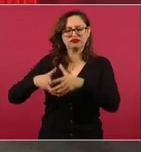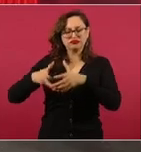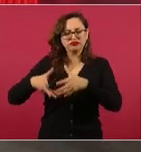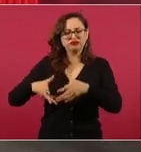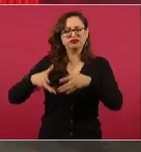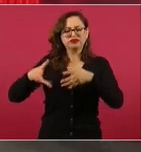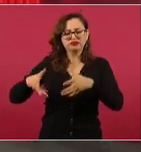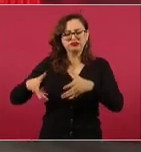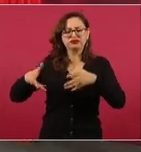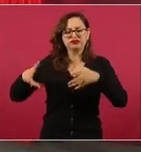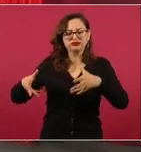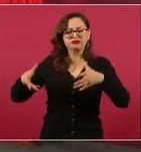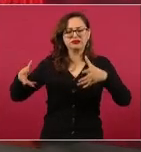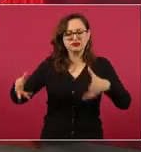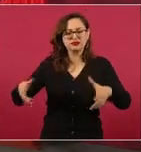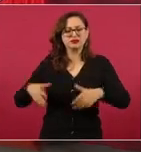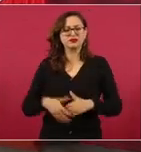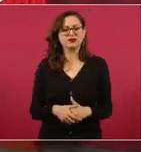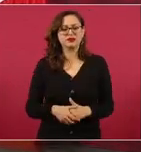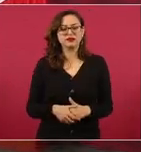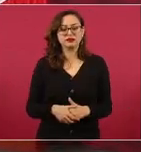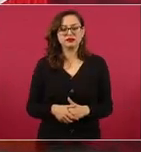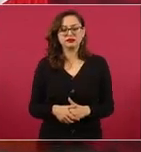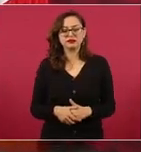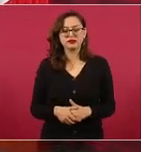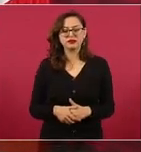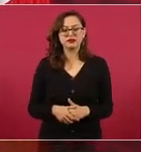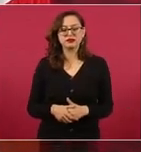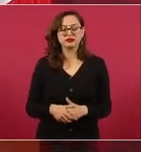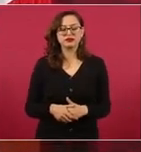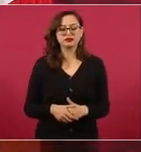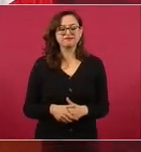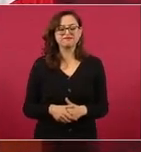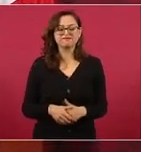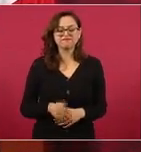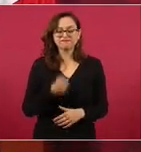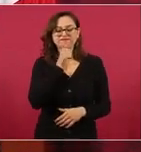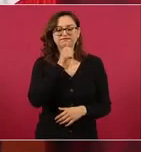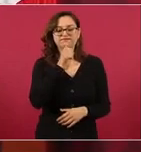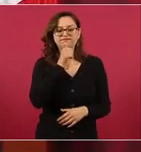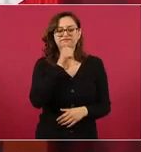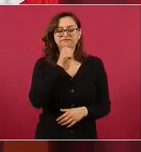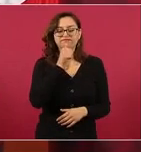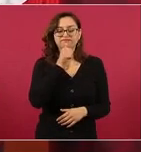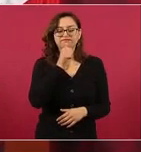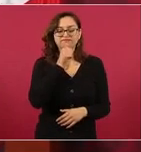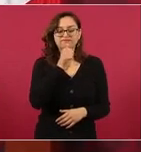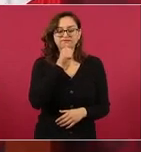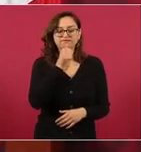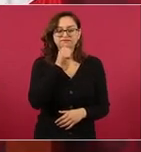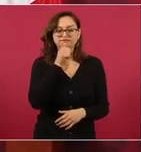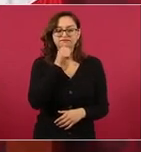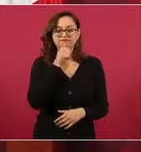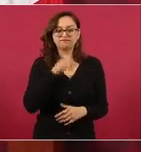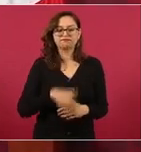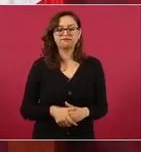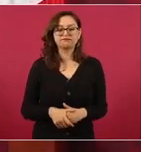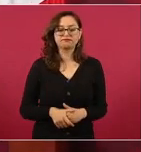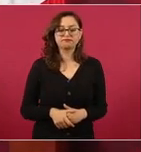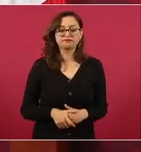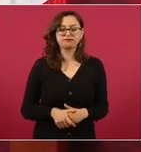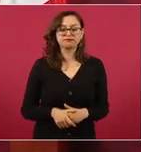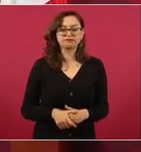No, todavía. Pero ya, cuando yo pueda, o sea, es que no voy